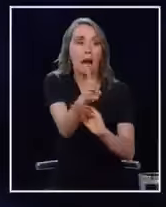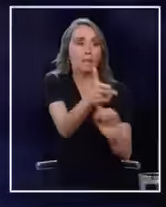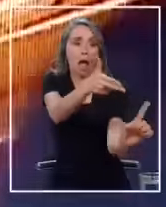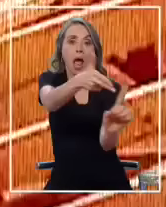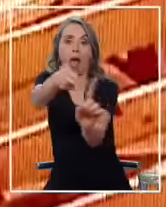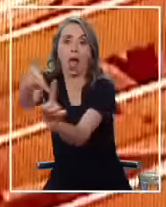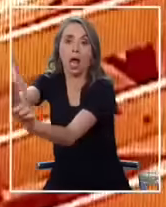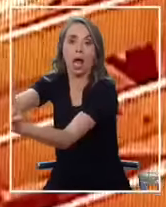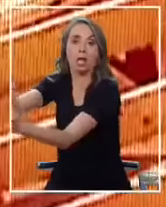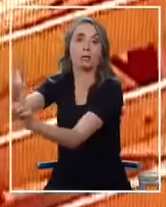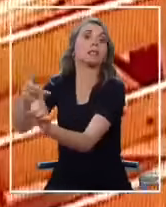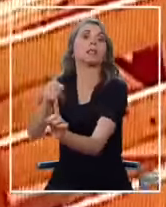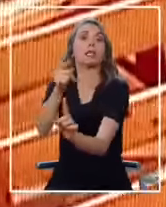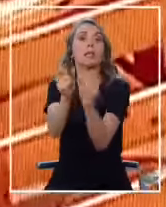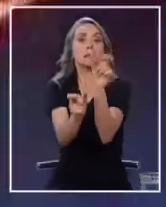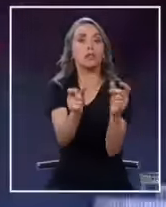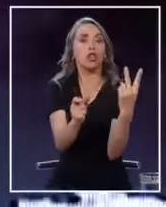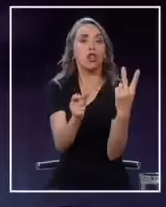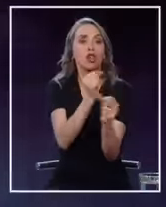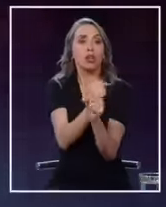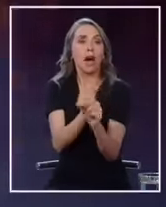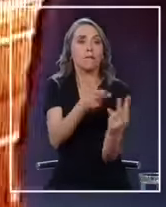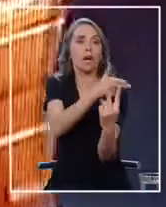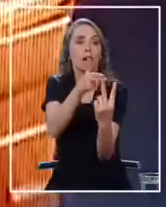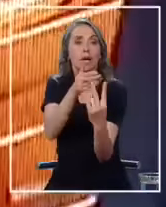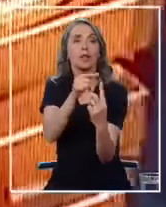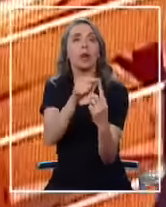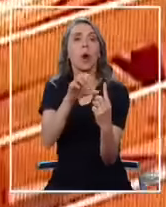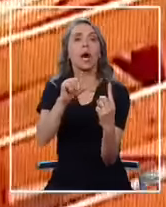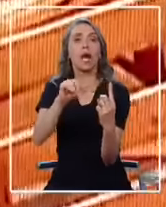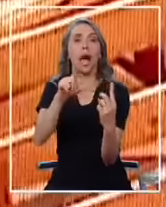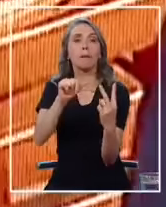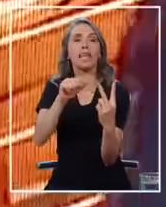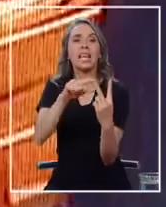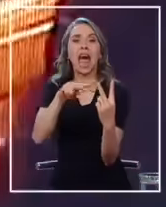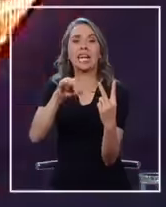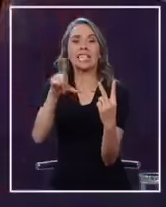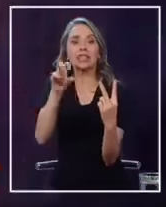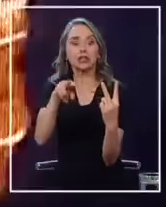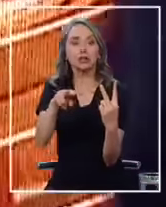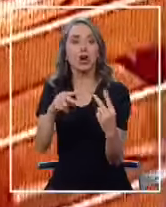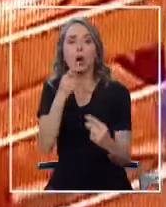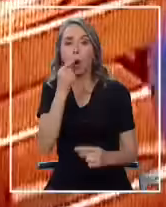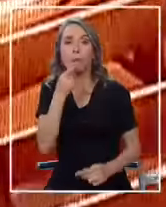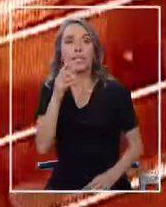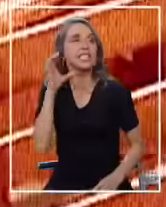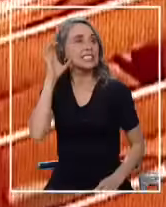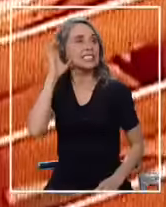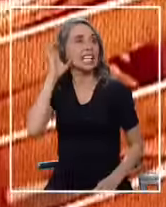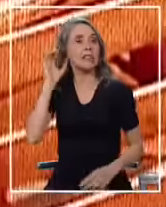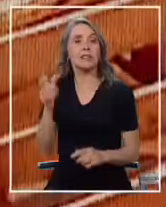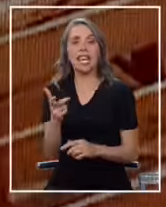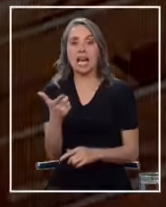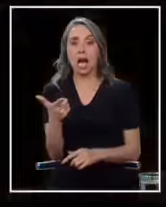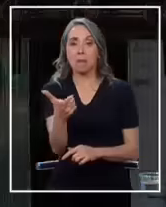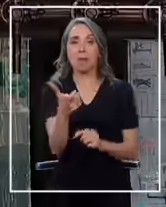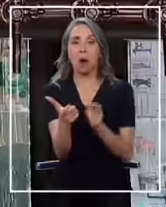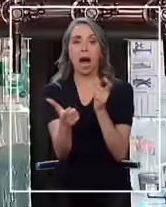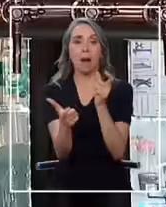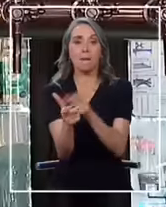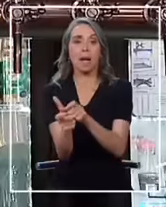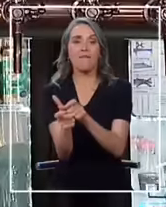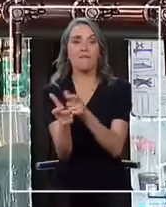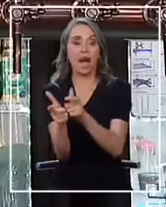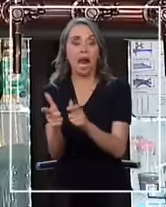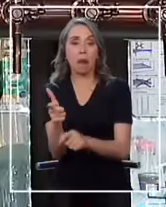decididos, sus primeras víctimas fueron dos trabajadores, Camila y Denilson. Sentí más que nada cuando cargaron el armamento y